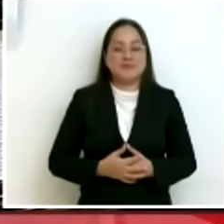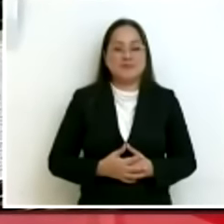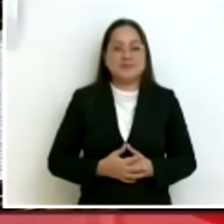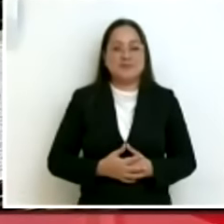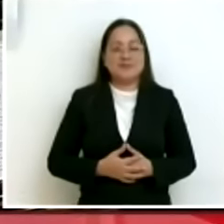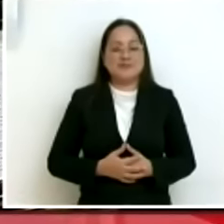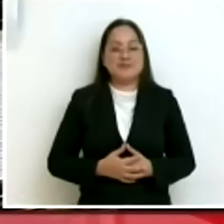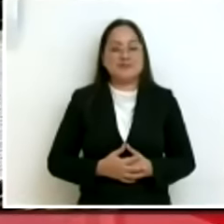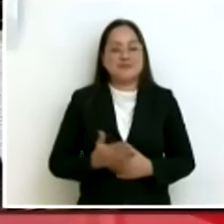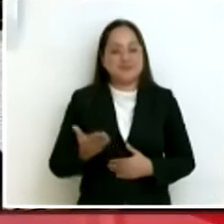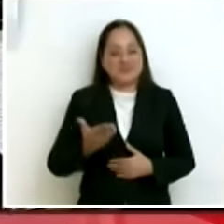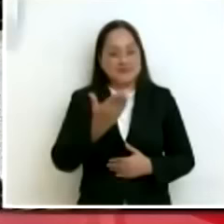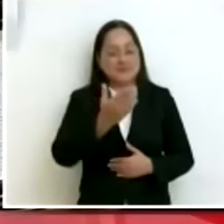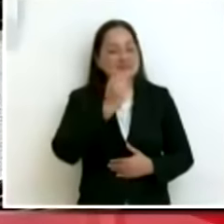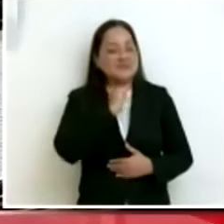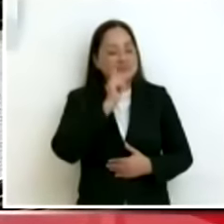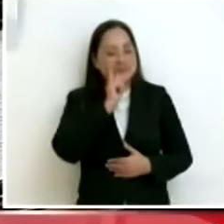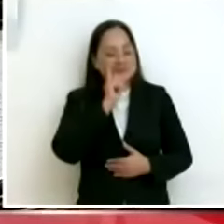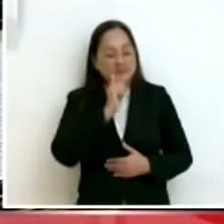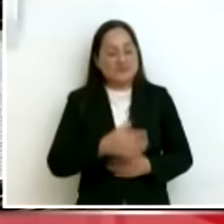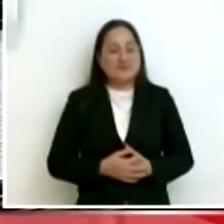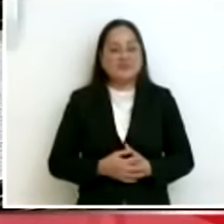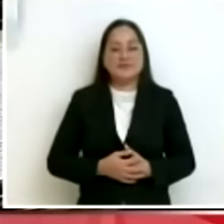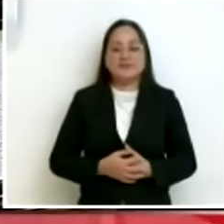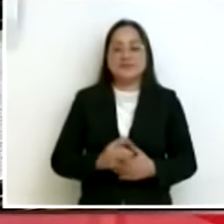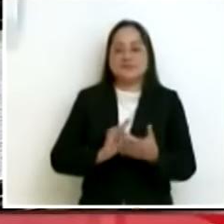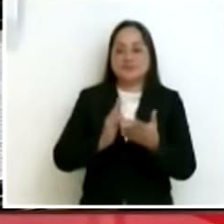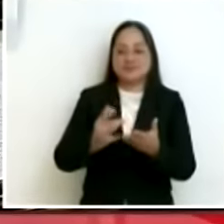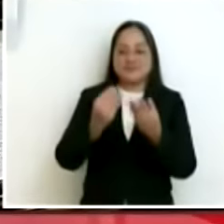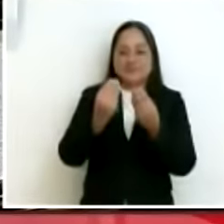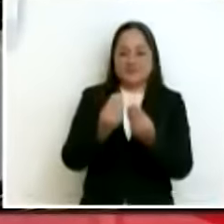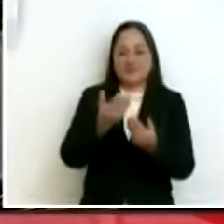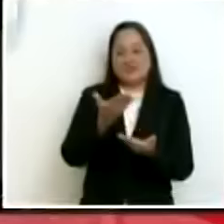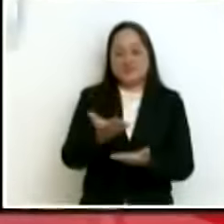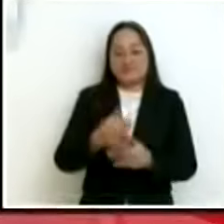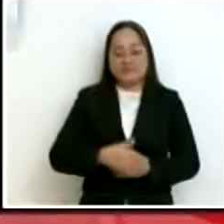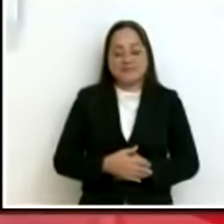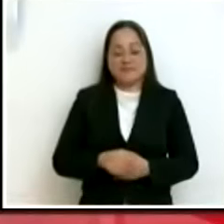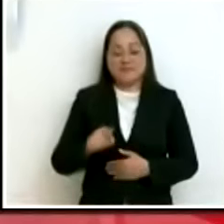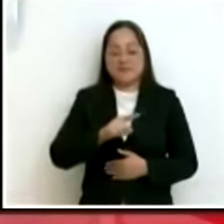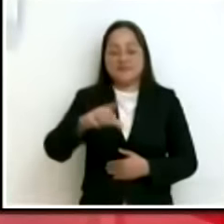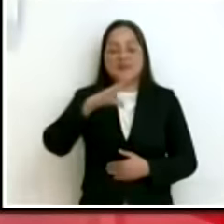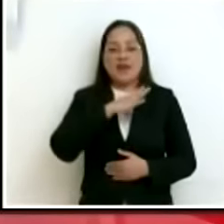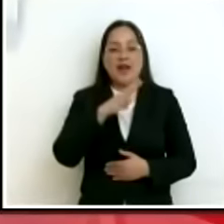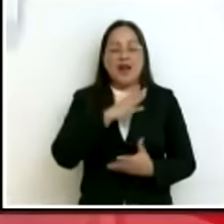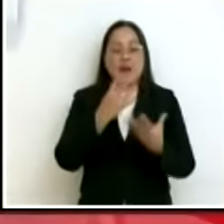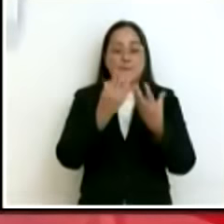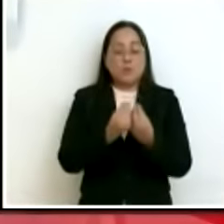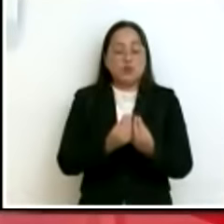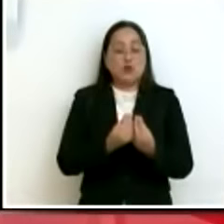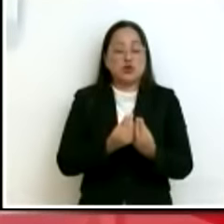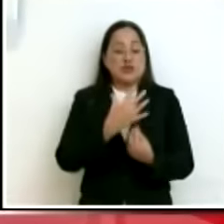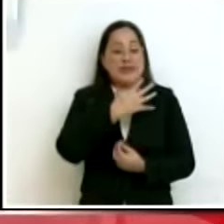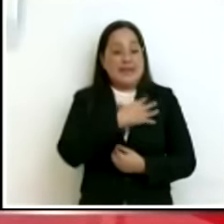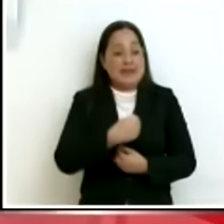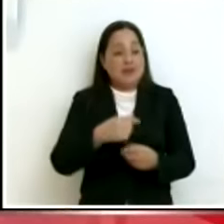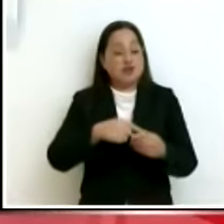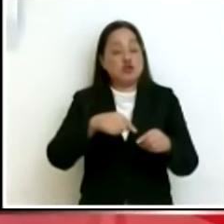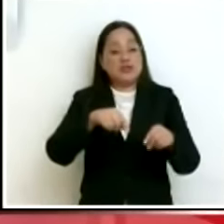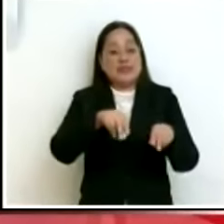Adelante, senadora, seremos flexibles al final. Muchas gracias. Aquí están los hijitos y los nietos de Pinochet en